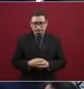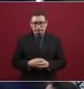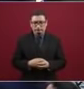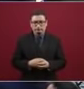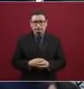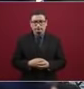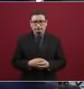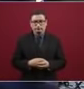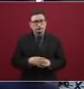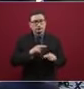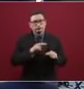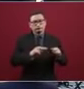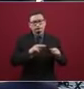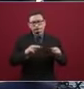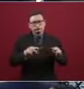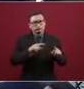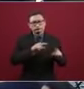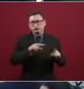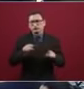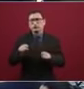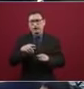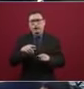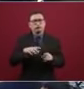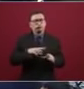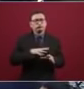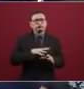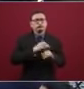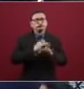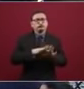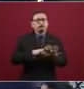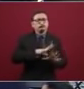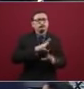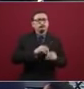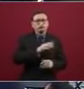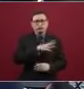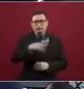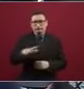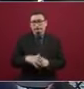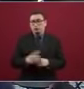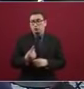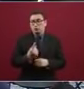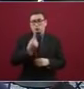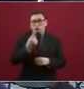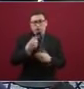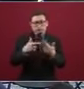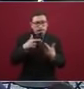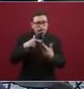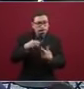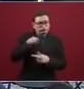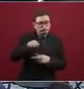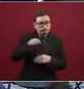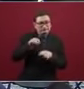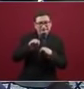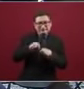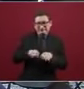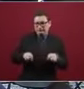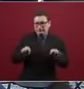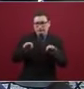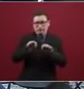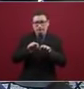una valoración general. La única región prioritaria donde